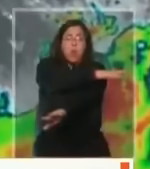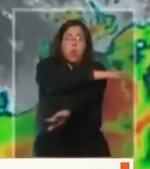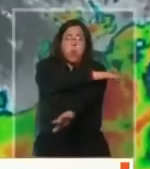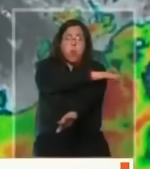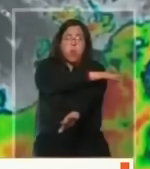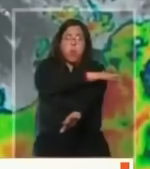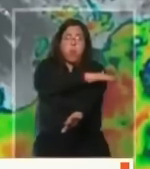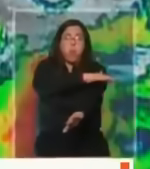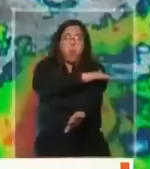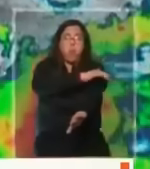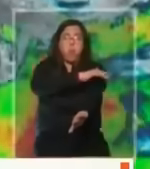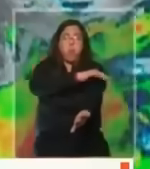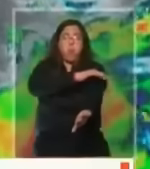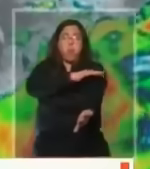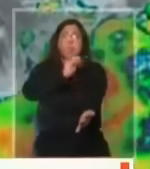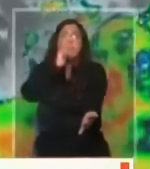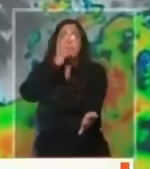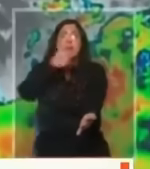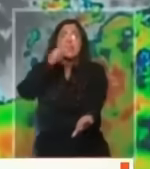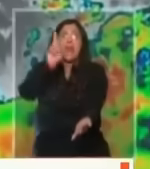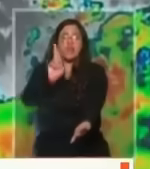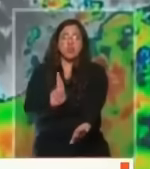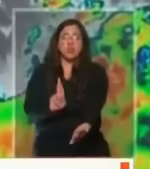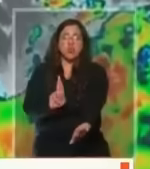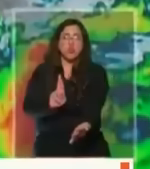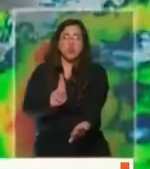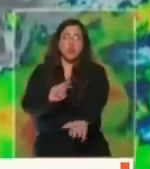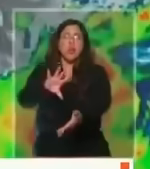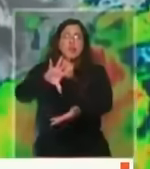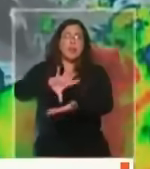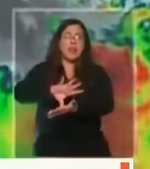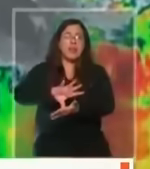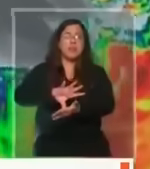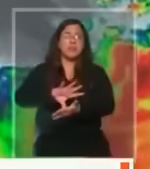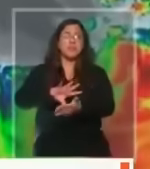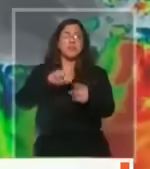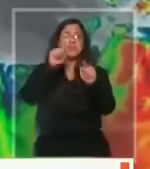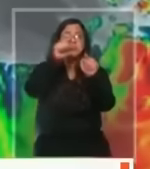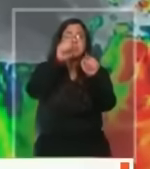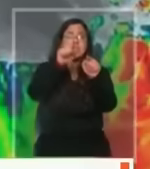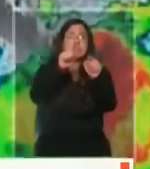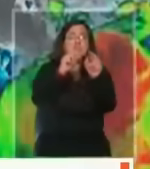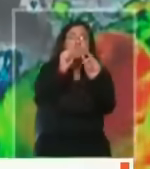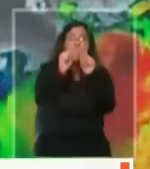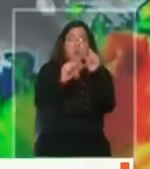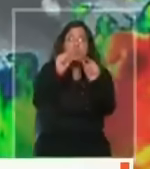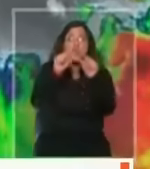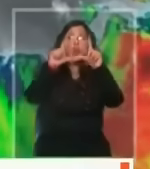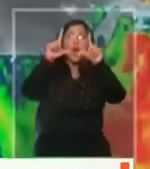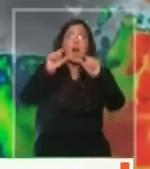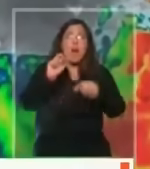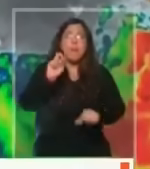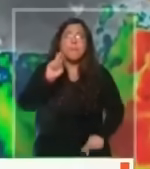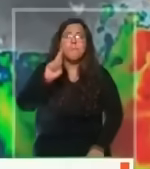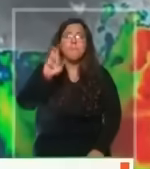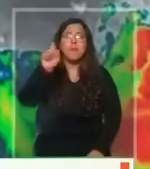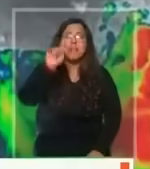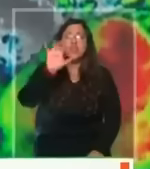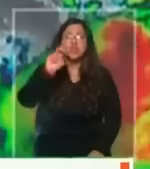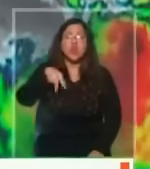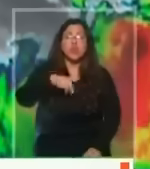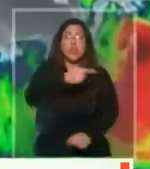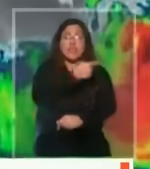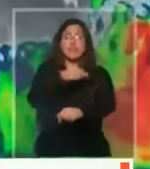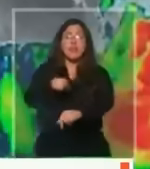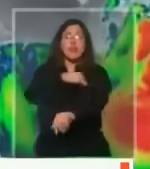está ingresando, que va a ingresar mañana al sur del país. Y por acá hay una baja presión que se está formando, la cual va a configurarse durante la semana y va a